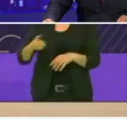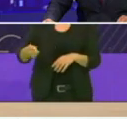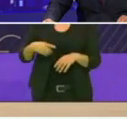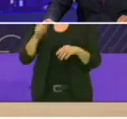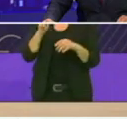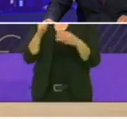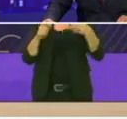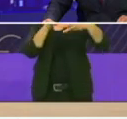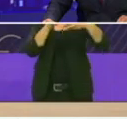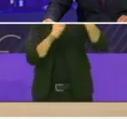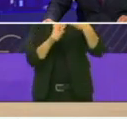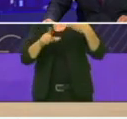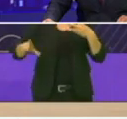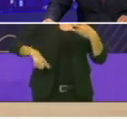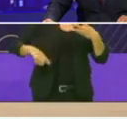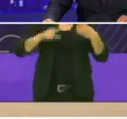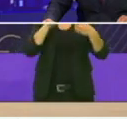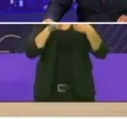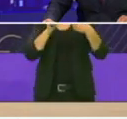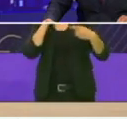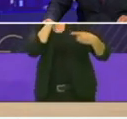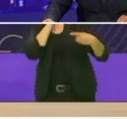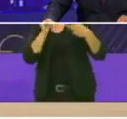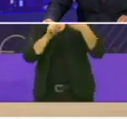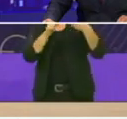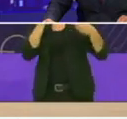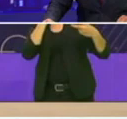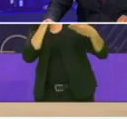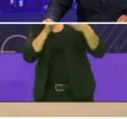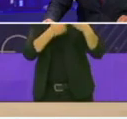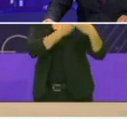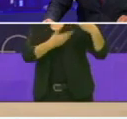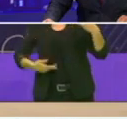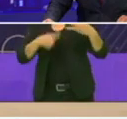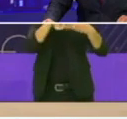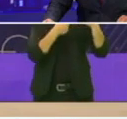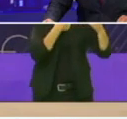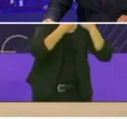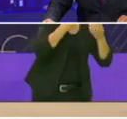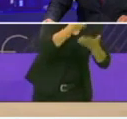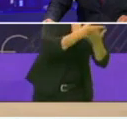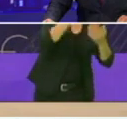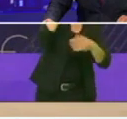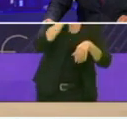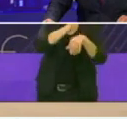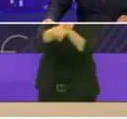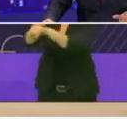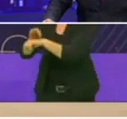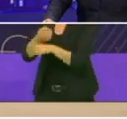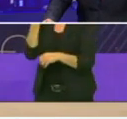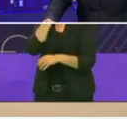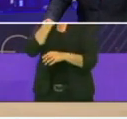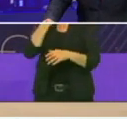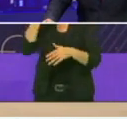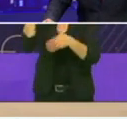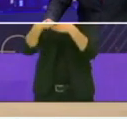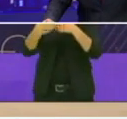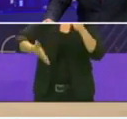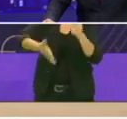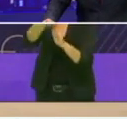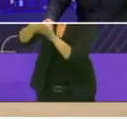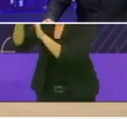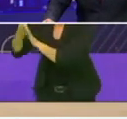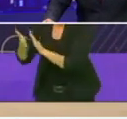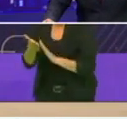por cada alcaldía y por cada uno de los distritos a una diputación porque muchas veces si me supongo que a ti no seguro a ti no te